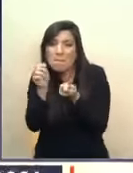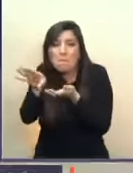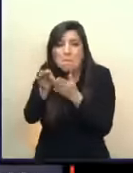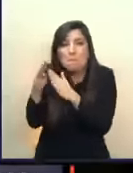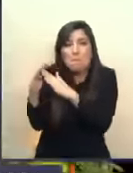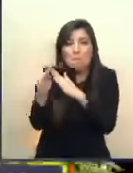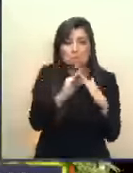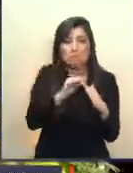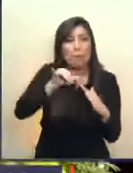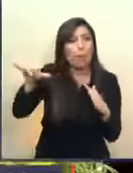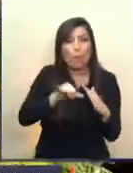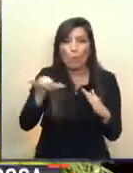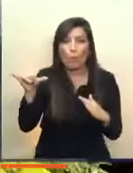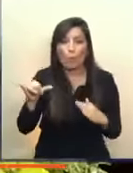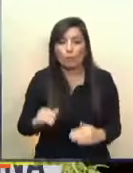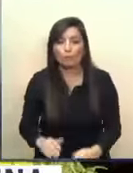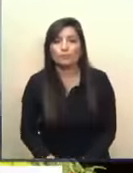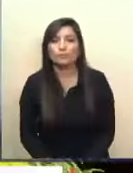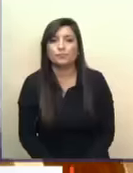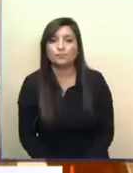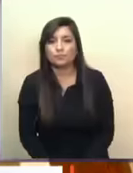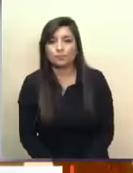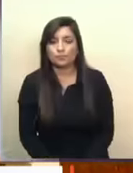los planos.